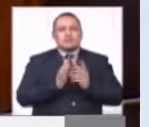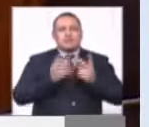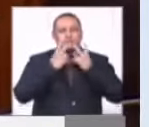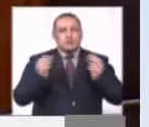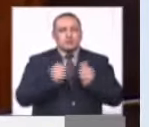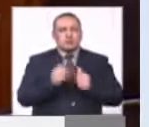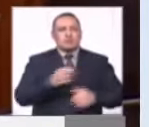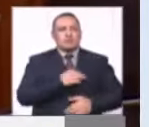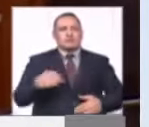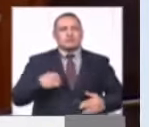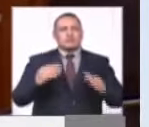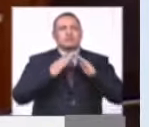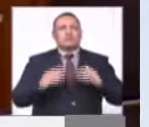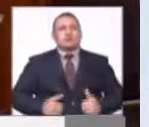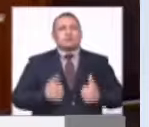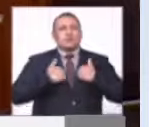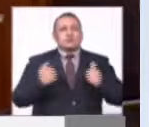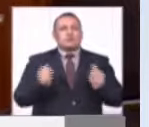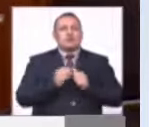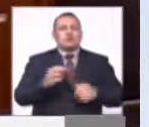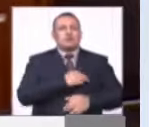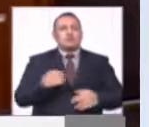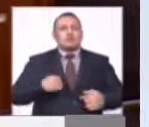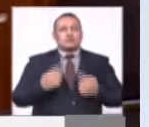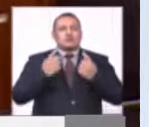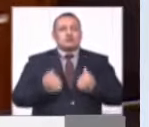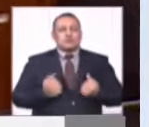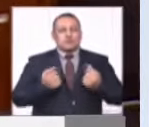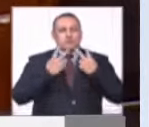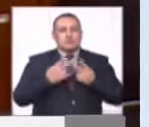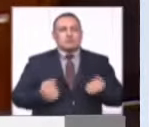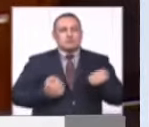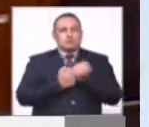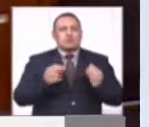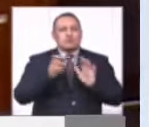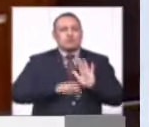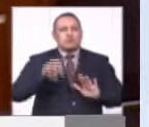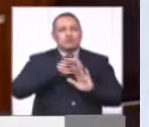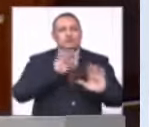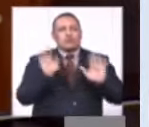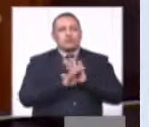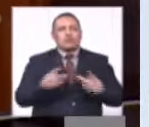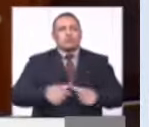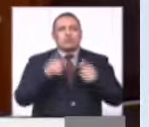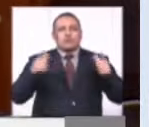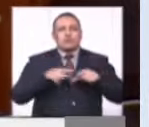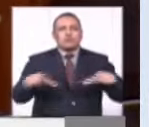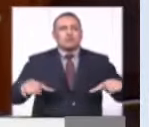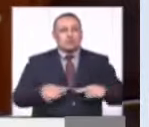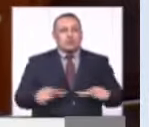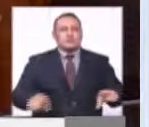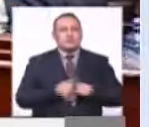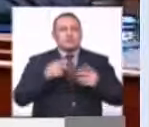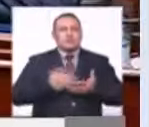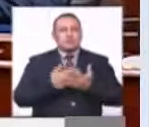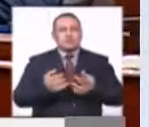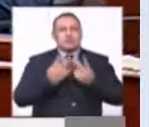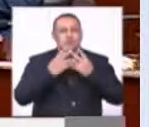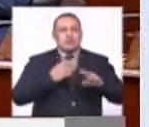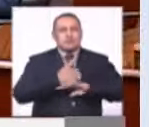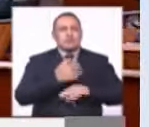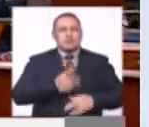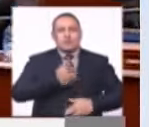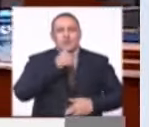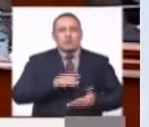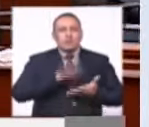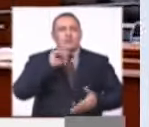ejemplo, al Ministerio de Vivienda y sobre todo al Ministerio de Economía, impulsar proyectos como el proyecto Grandes Ciudades, que va a proporcionar acceso al agua a